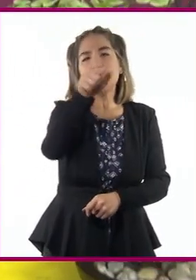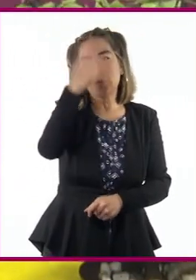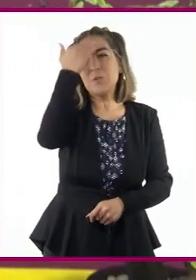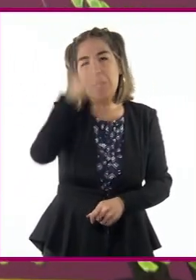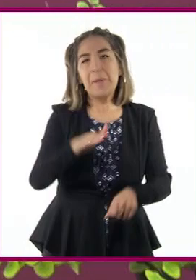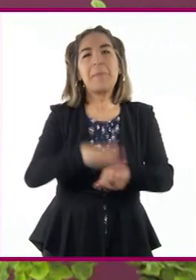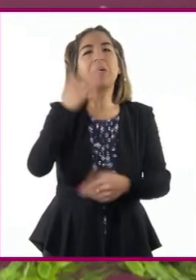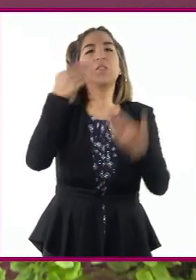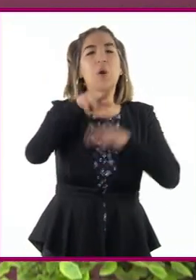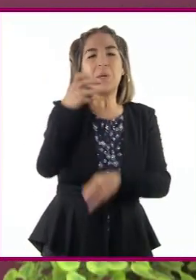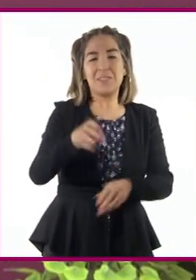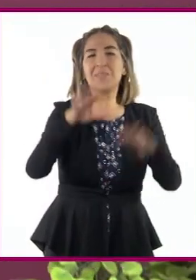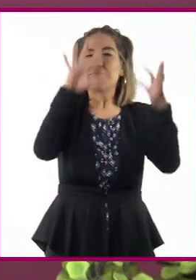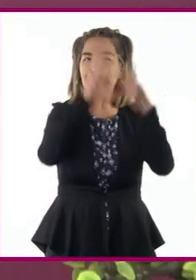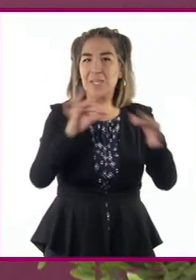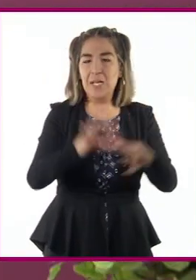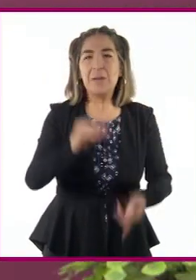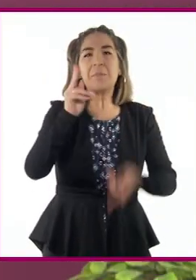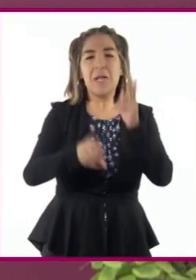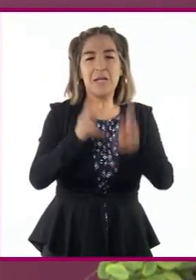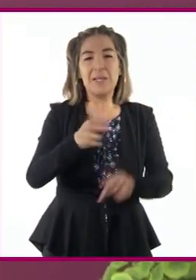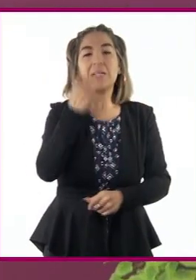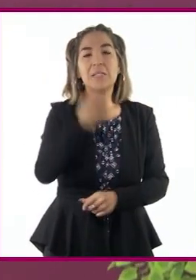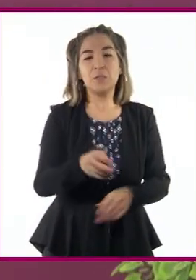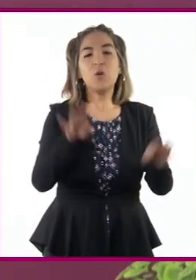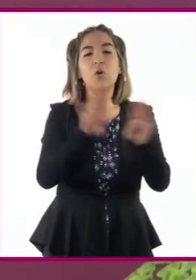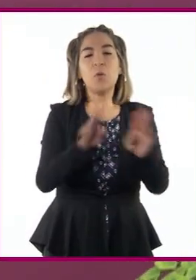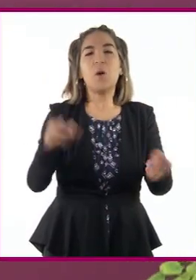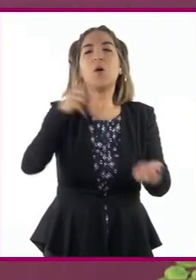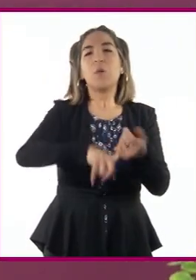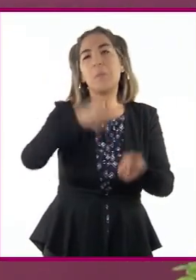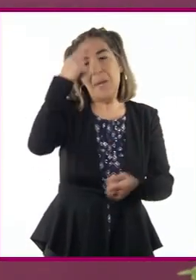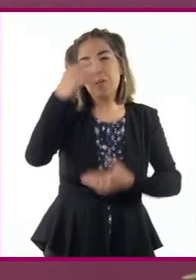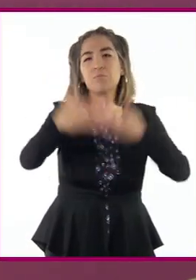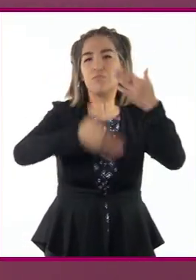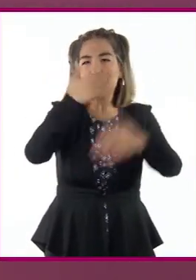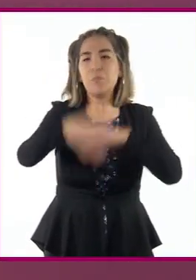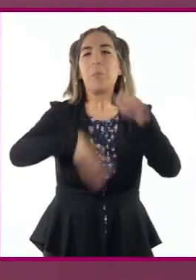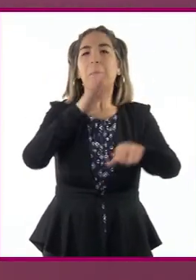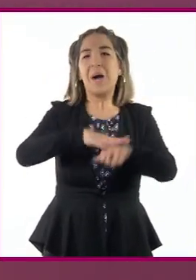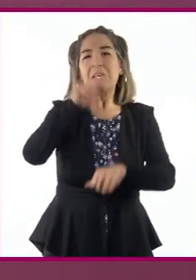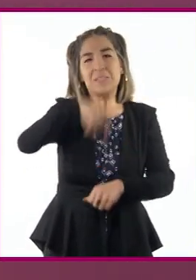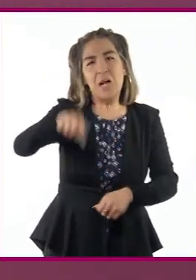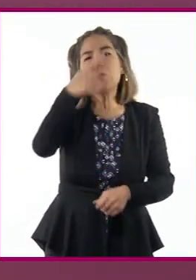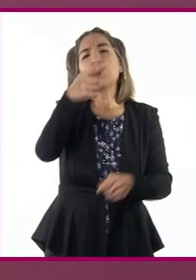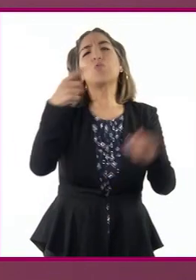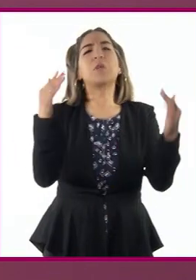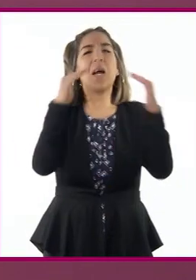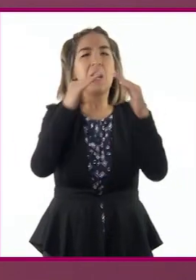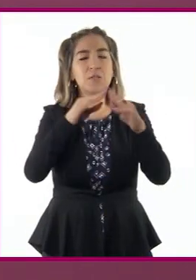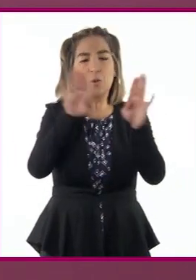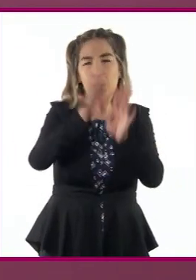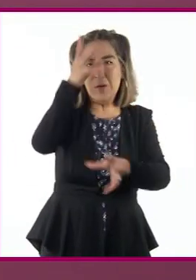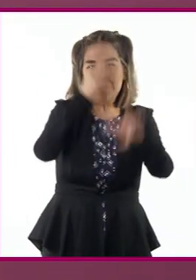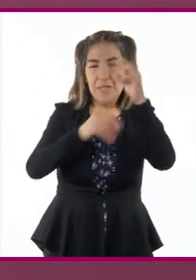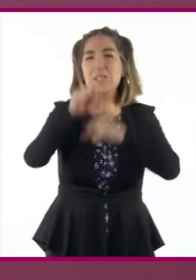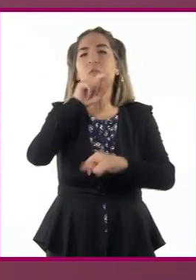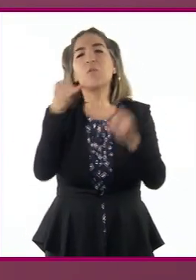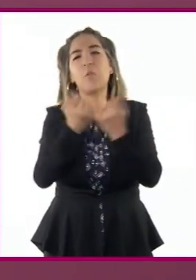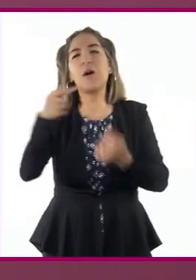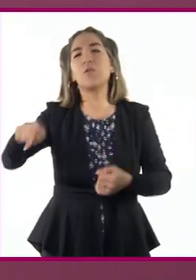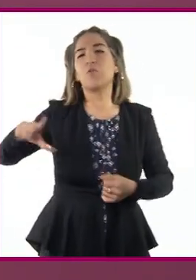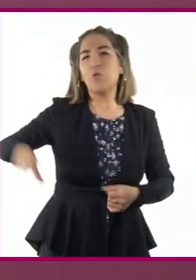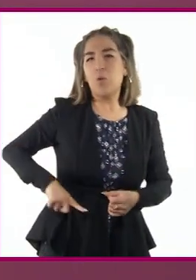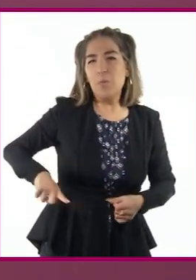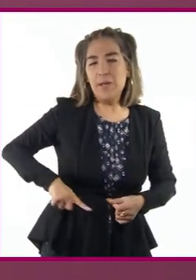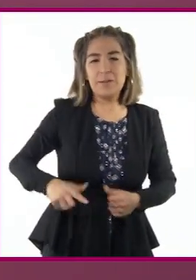lo que hablamos y sobre las herramientas que contribuyen a su construcción en sus hogares, instituciones y gobiernos. En